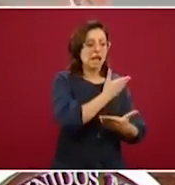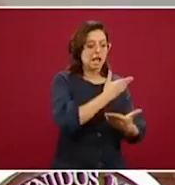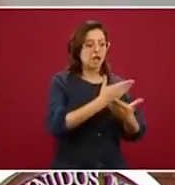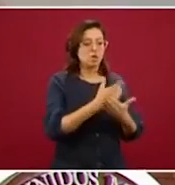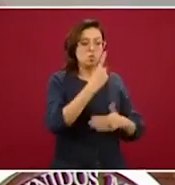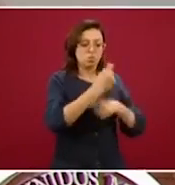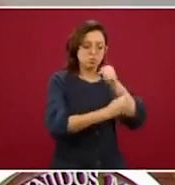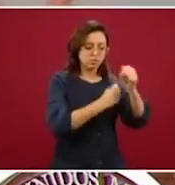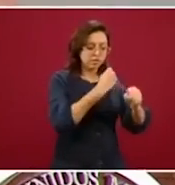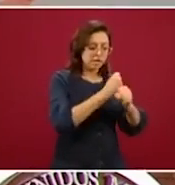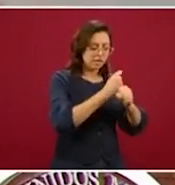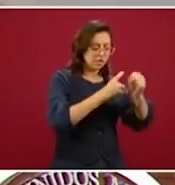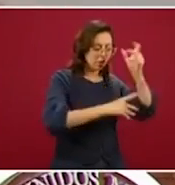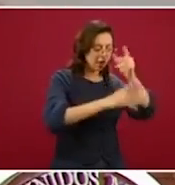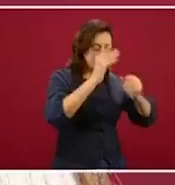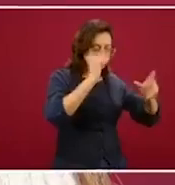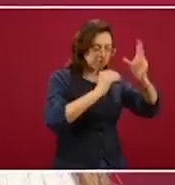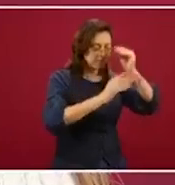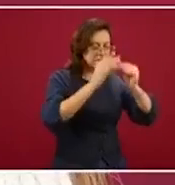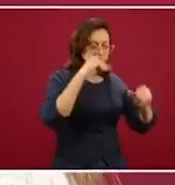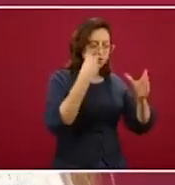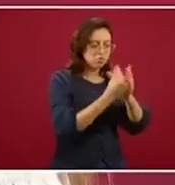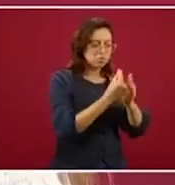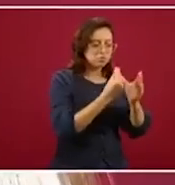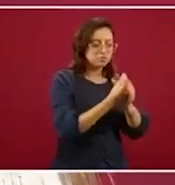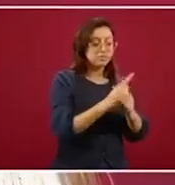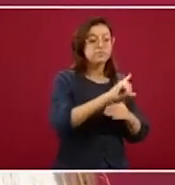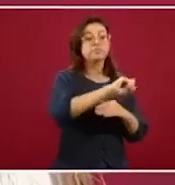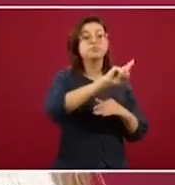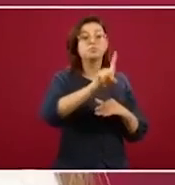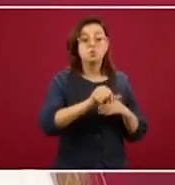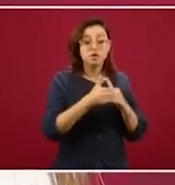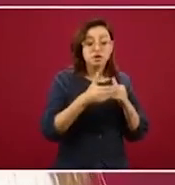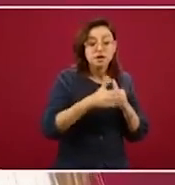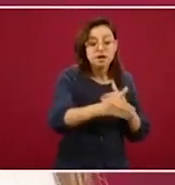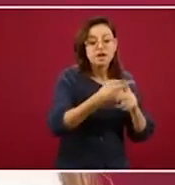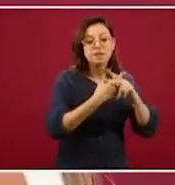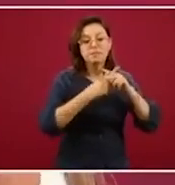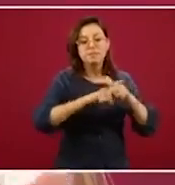la capacitación obligatoria que tienen que tomar sobre plan de negocio